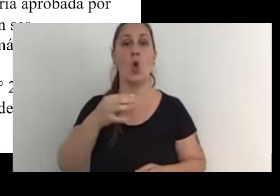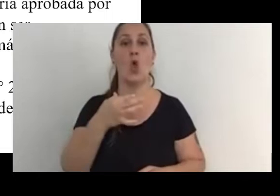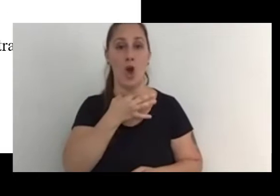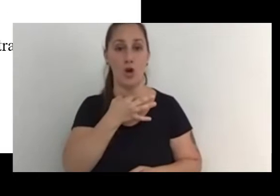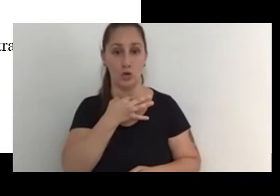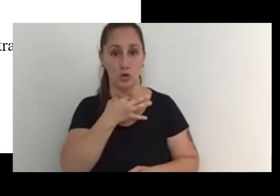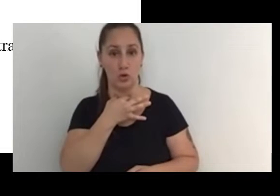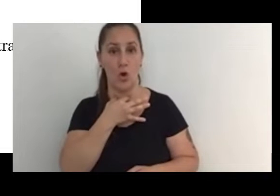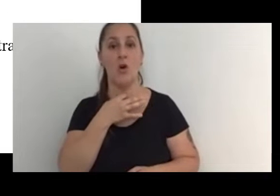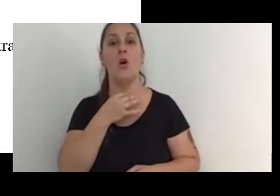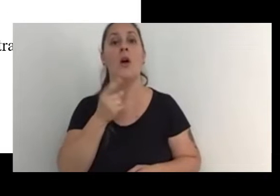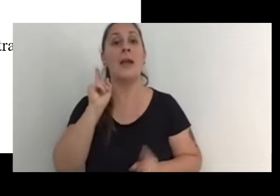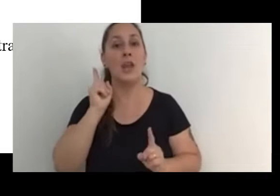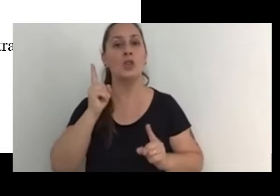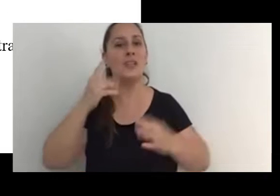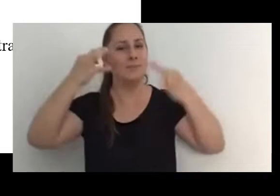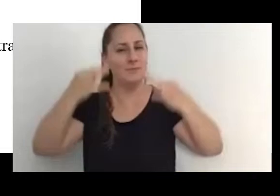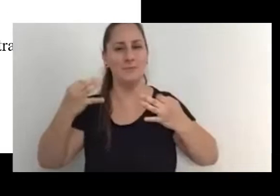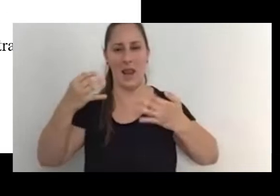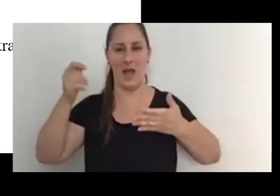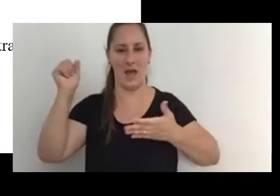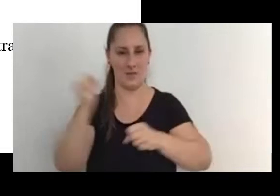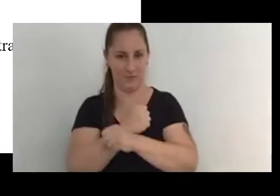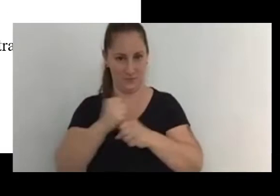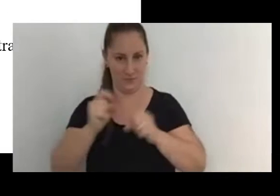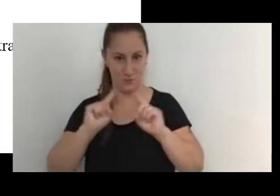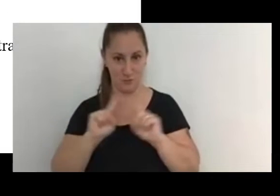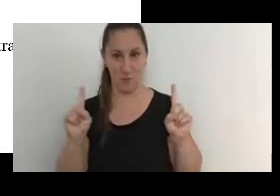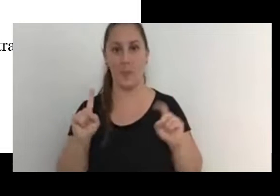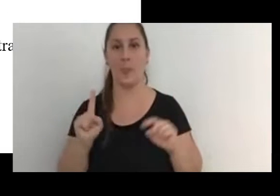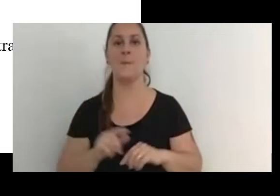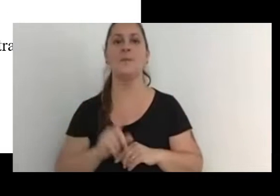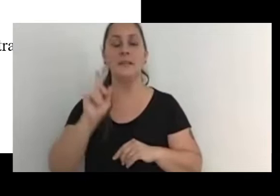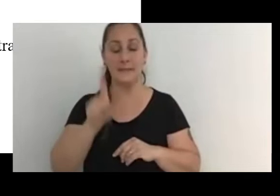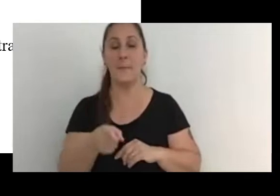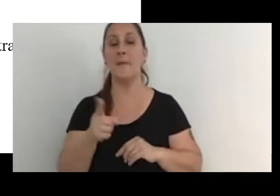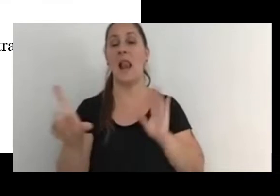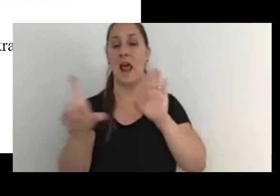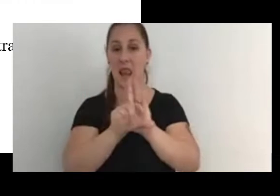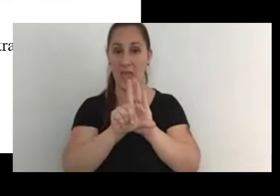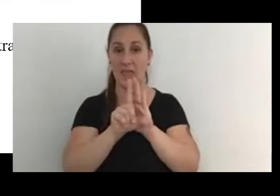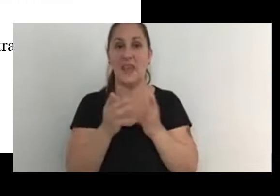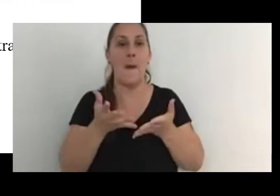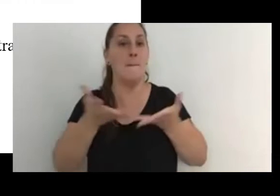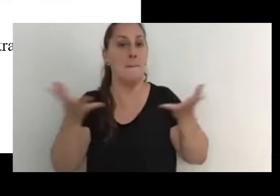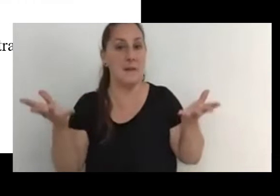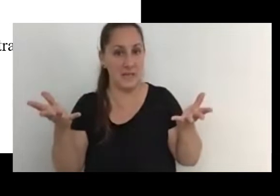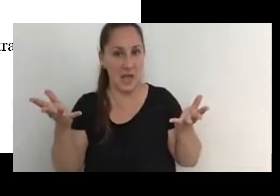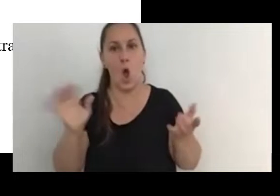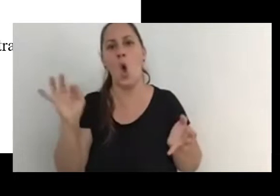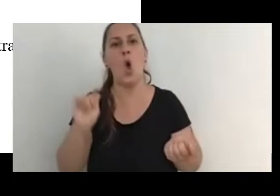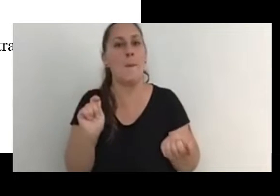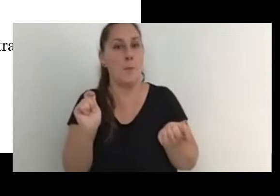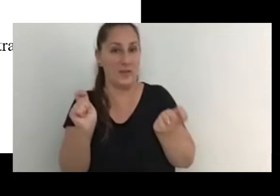se encuentren firmes. El acogimiento a esta ley ampliatoria y o modificatoria, como